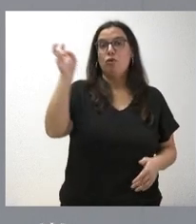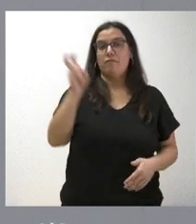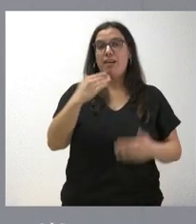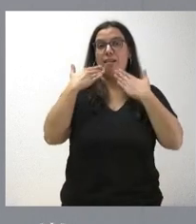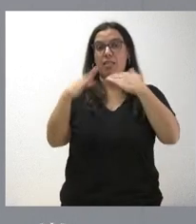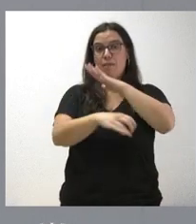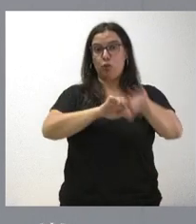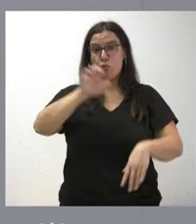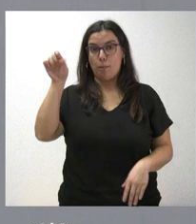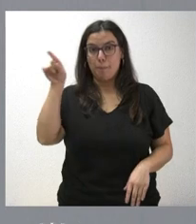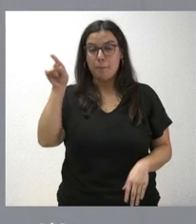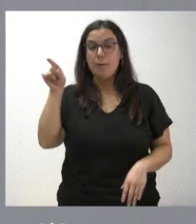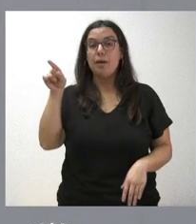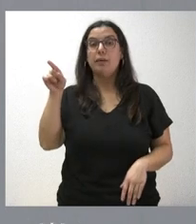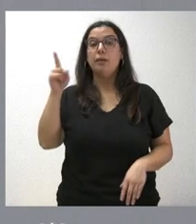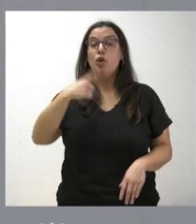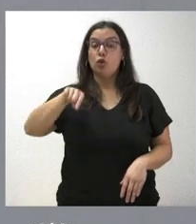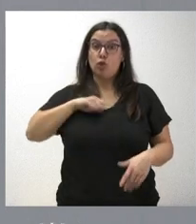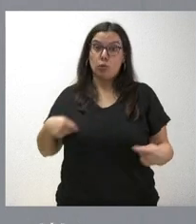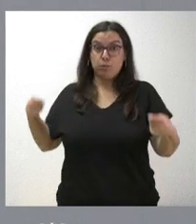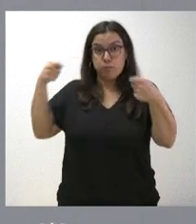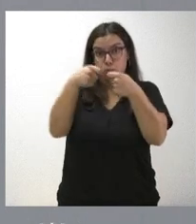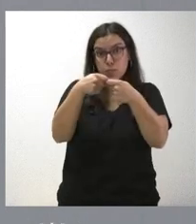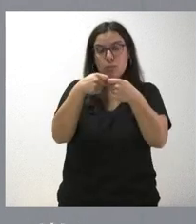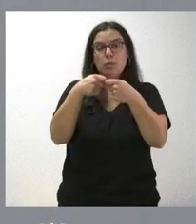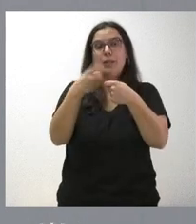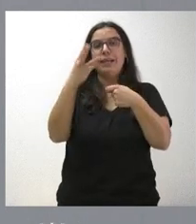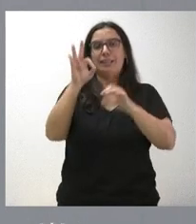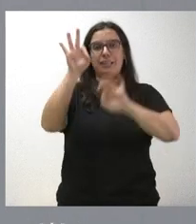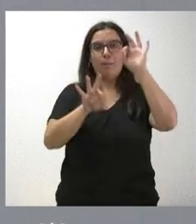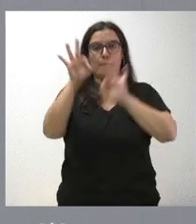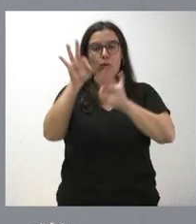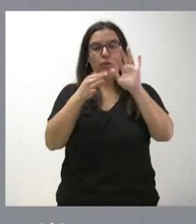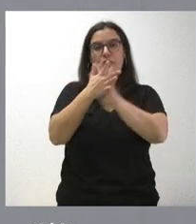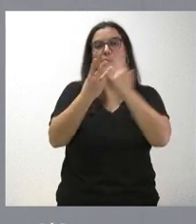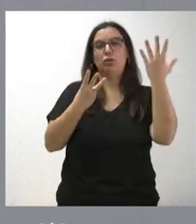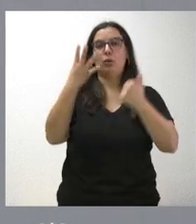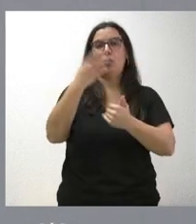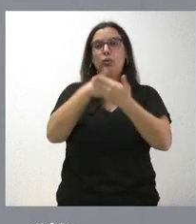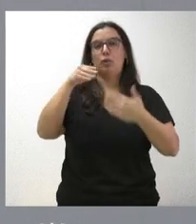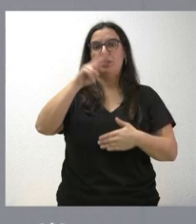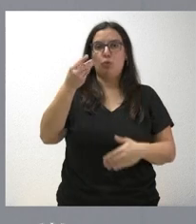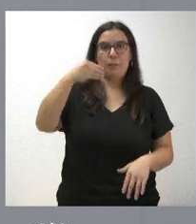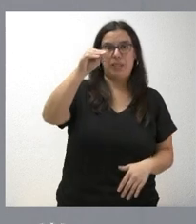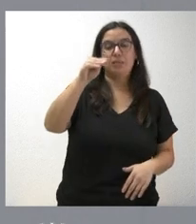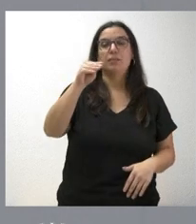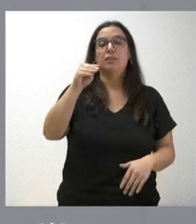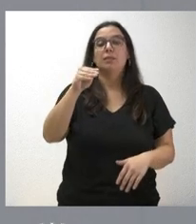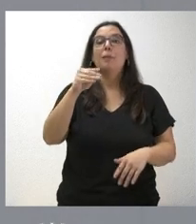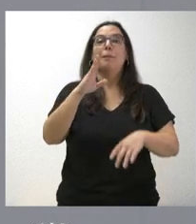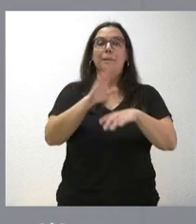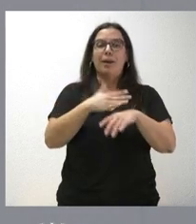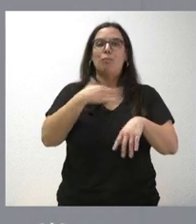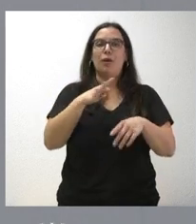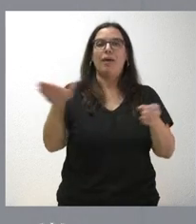europeos a los que nosotros complementamos con el 30% que suponen 84 millones de euros adicionales y que nos van a permitir